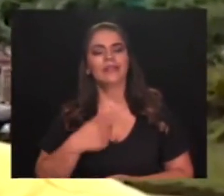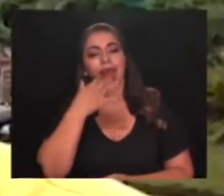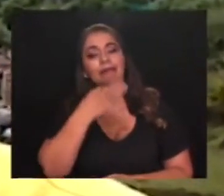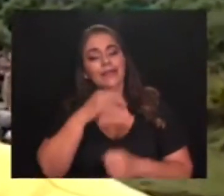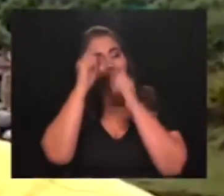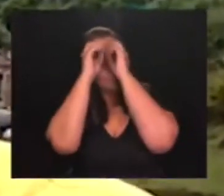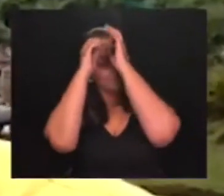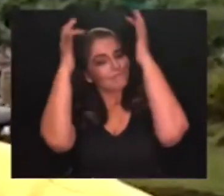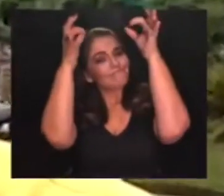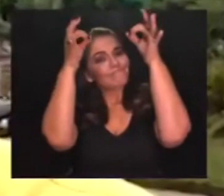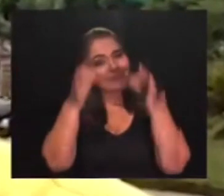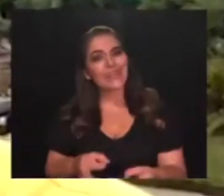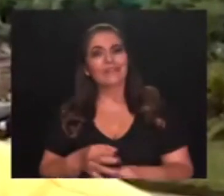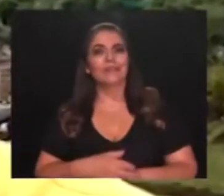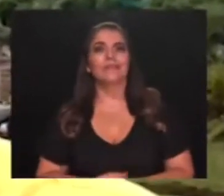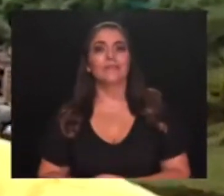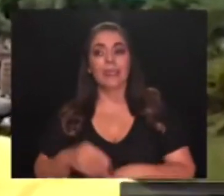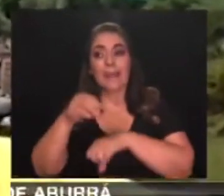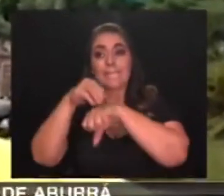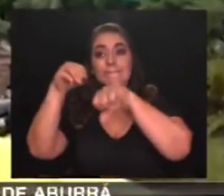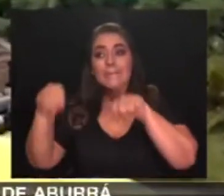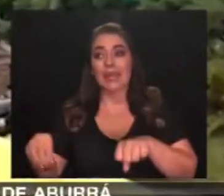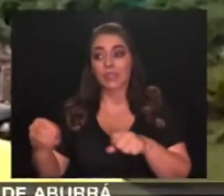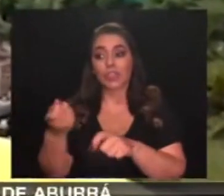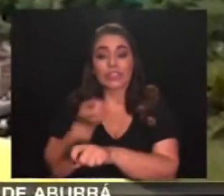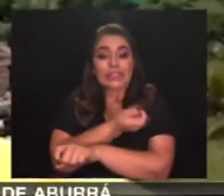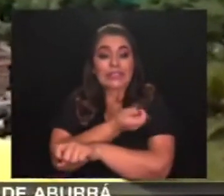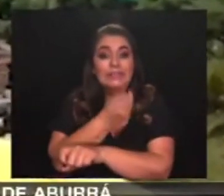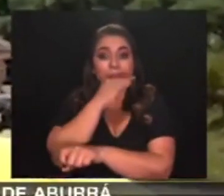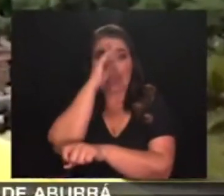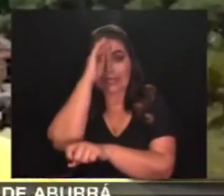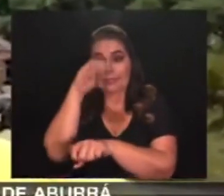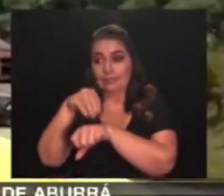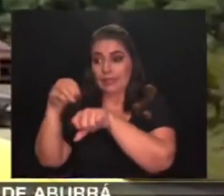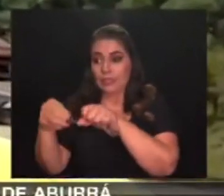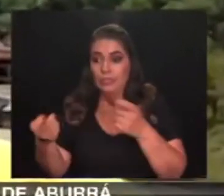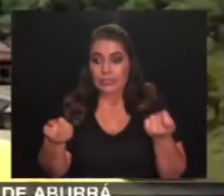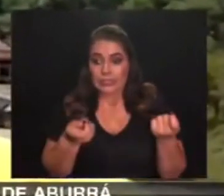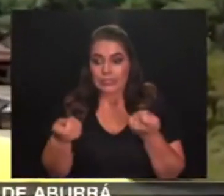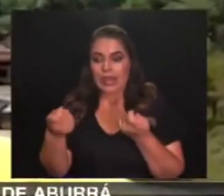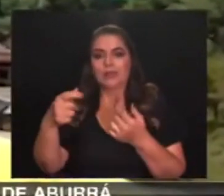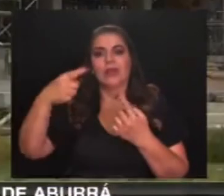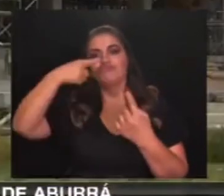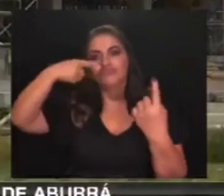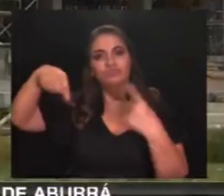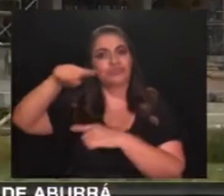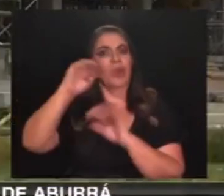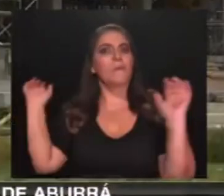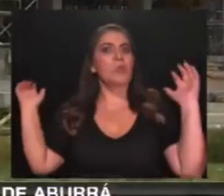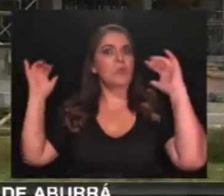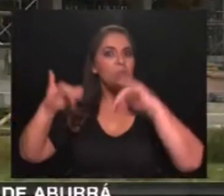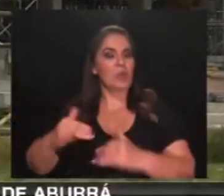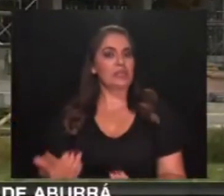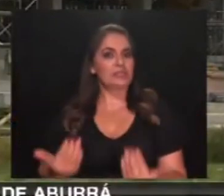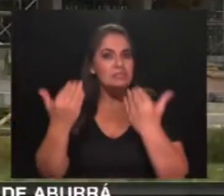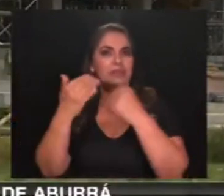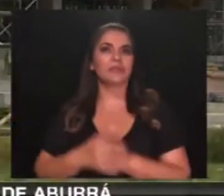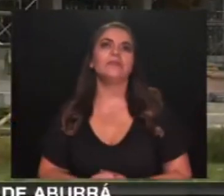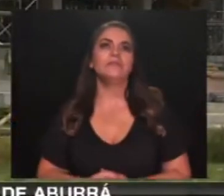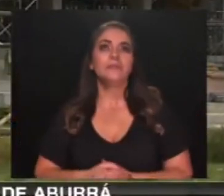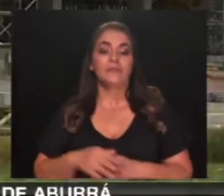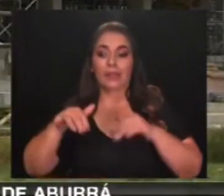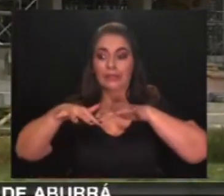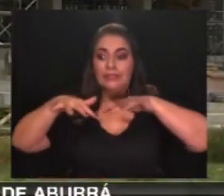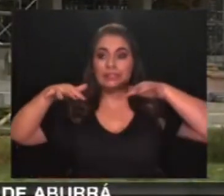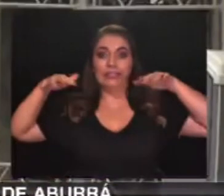hecho realidad, porque Bello a la vez se va a convertir en un destino turístico internacional. Culminar la tribuna